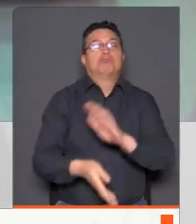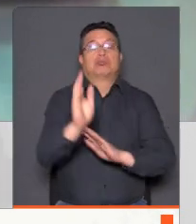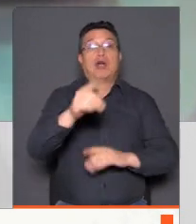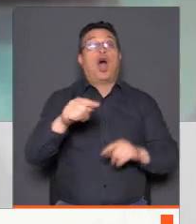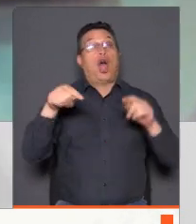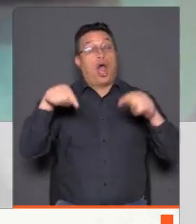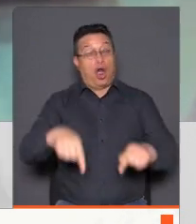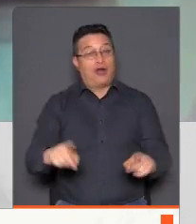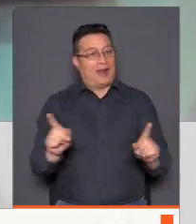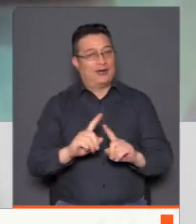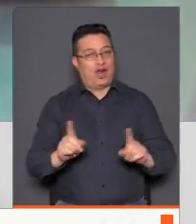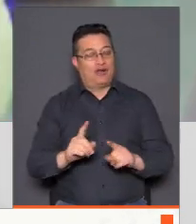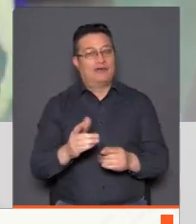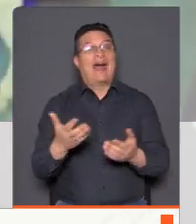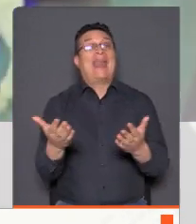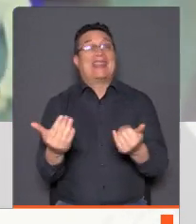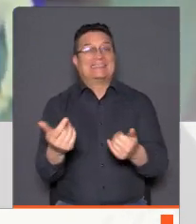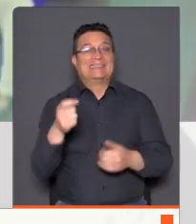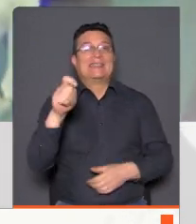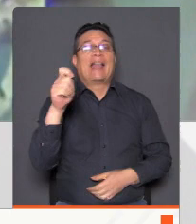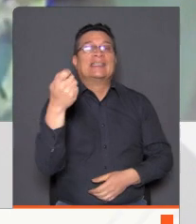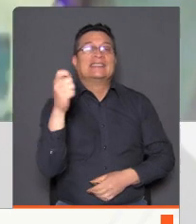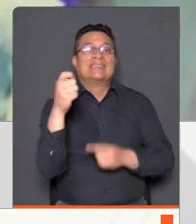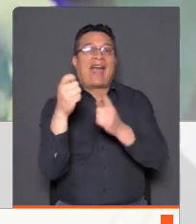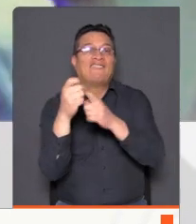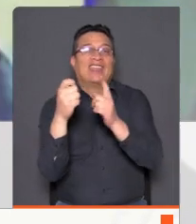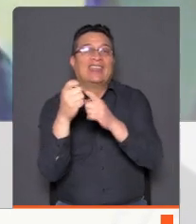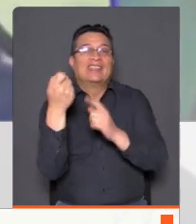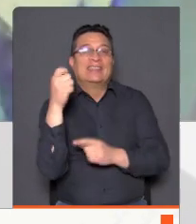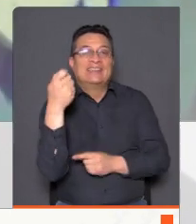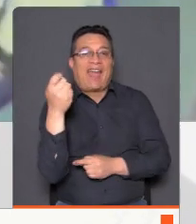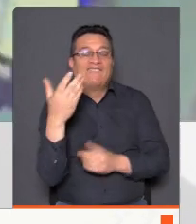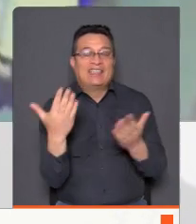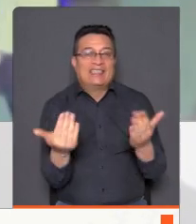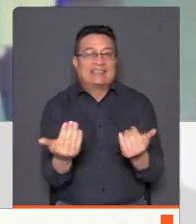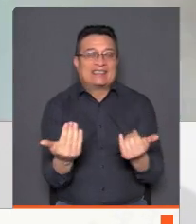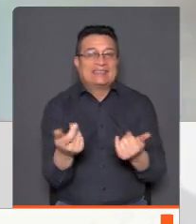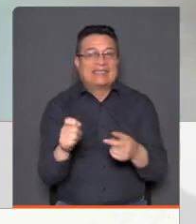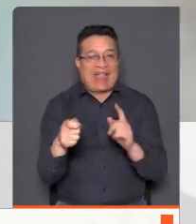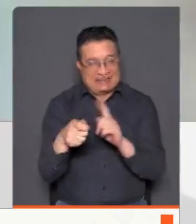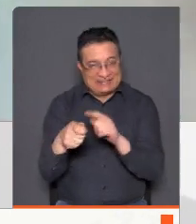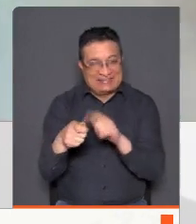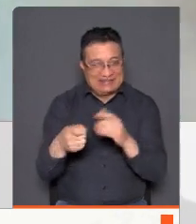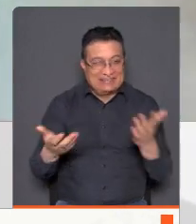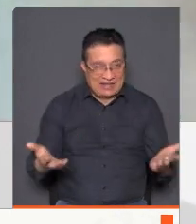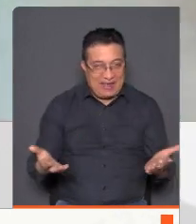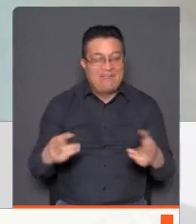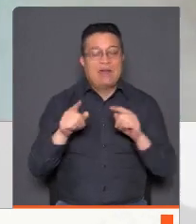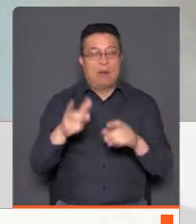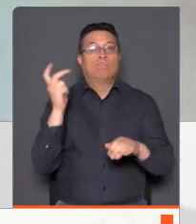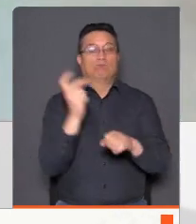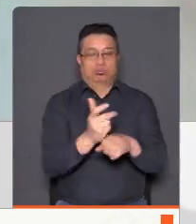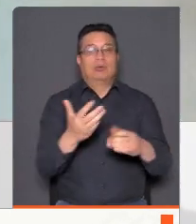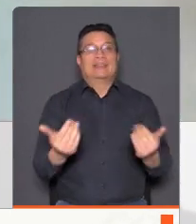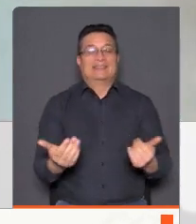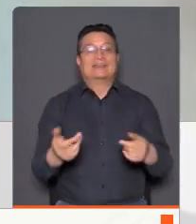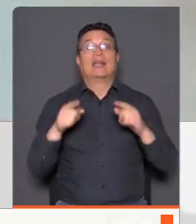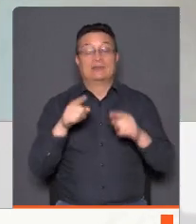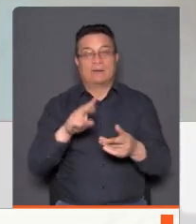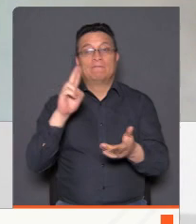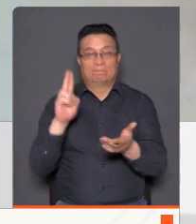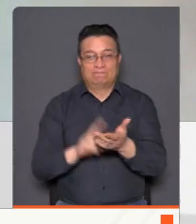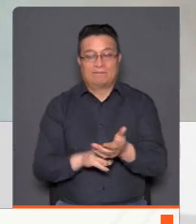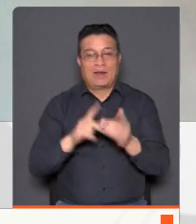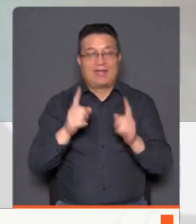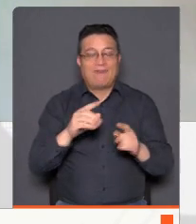necesita obligadamente la llave de ese vehículo para poder robárselo. Y efectivamente tiene que usar